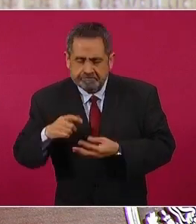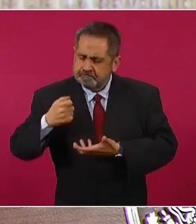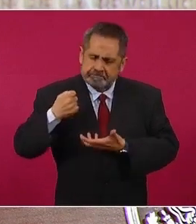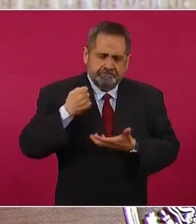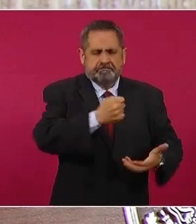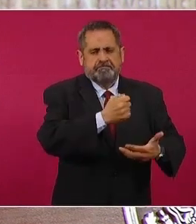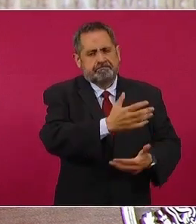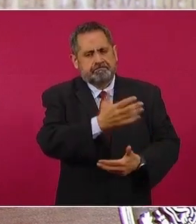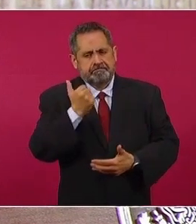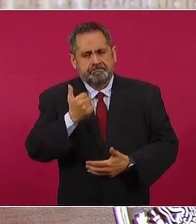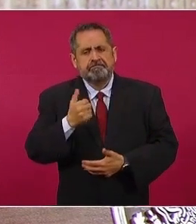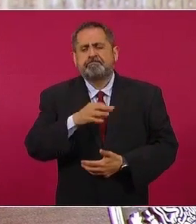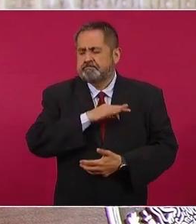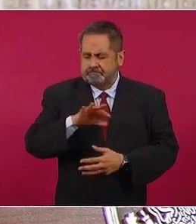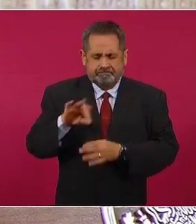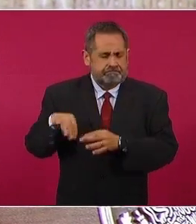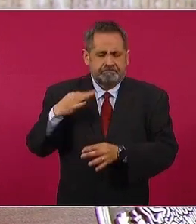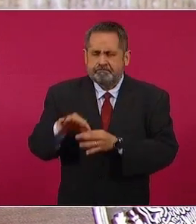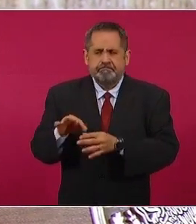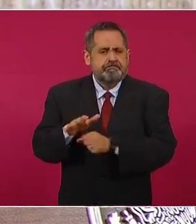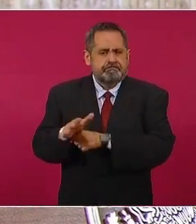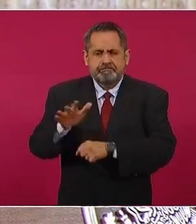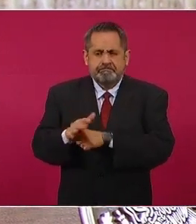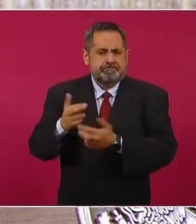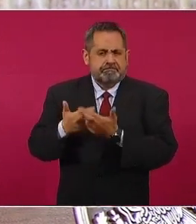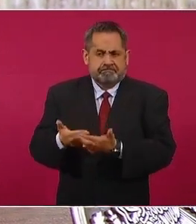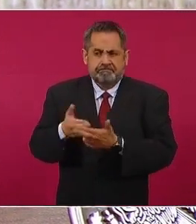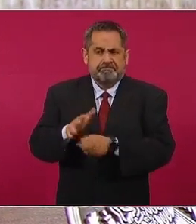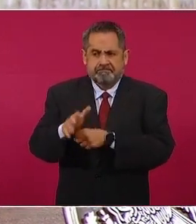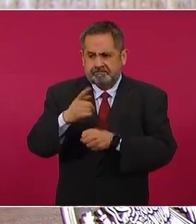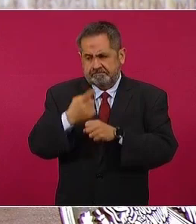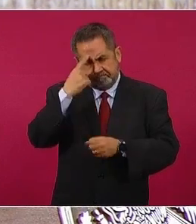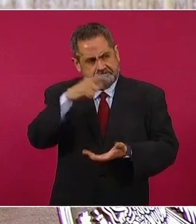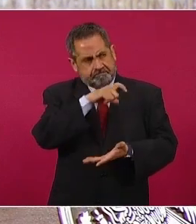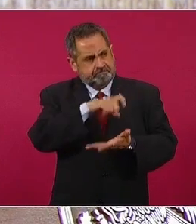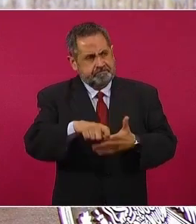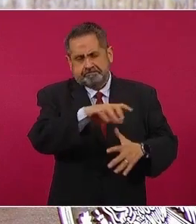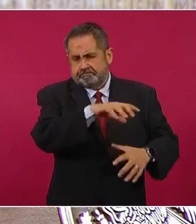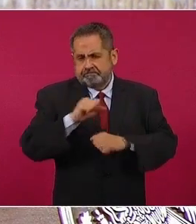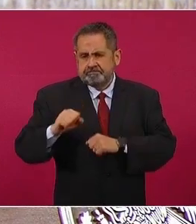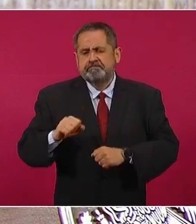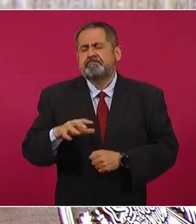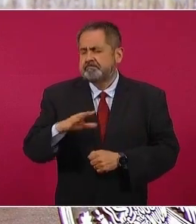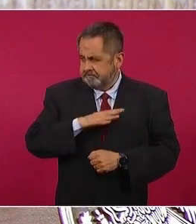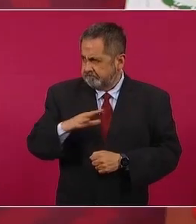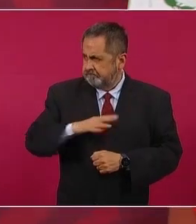que ya está disponible el recurso para la compra